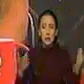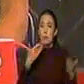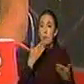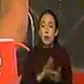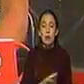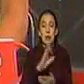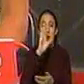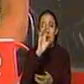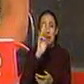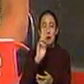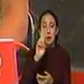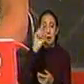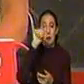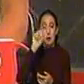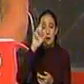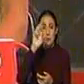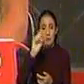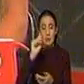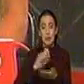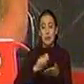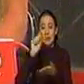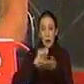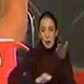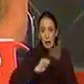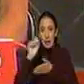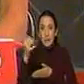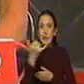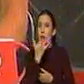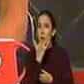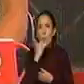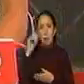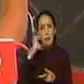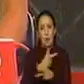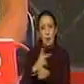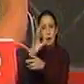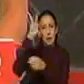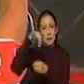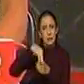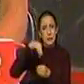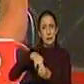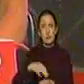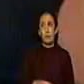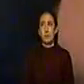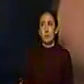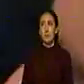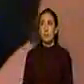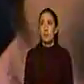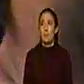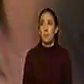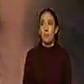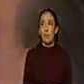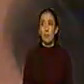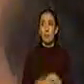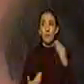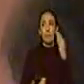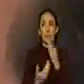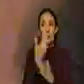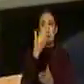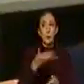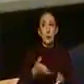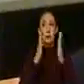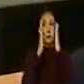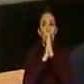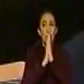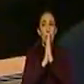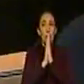de José Carlos Tuárez como candidato al Consejo de Participación Ciudadana y Control Social. Un nuevo pedido de juicio político